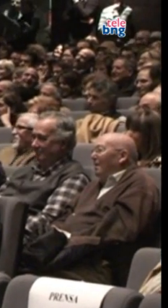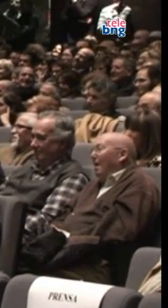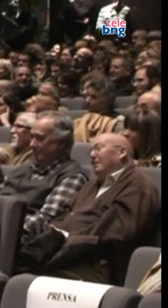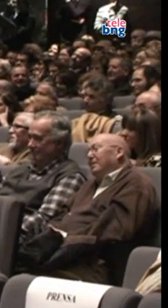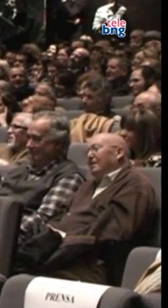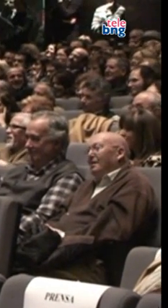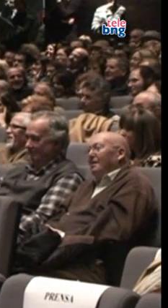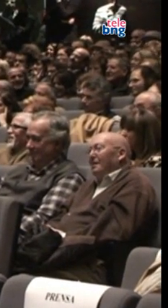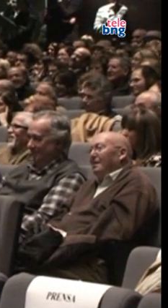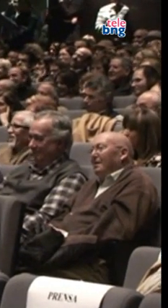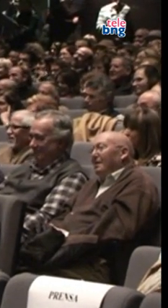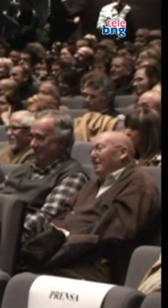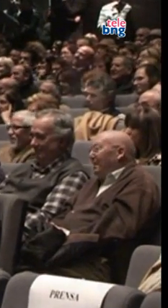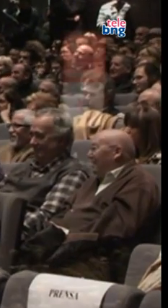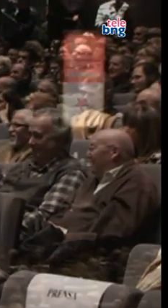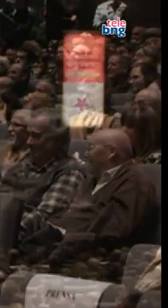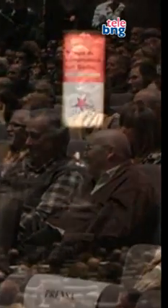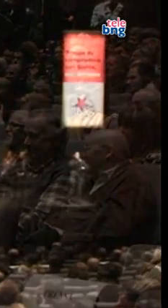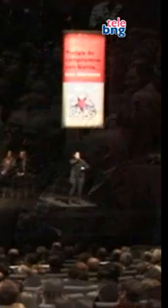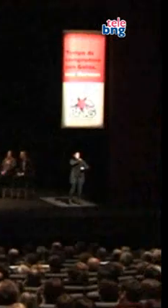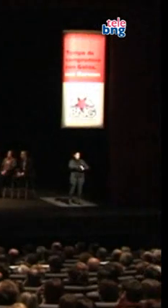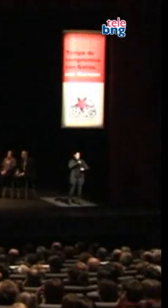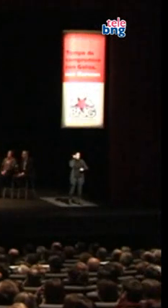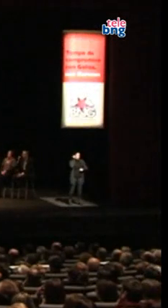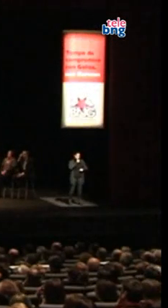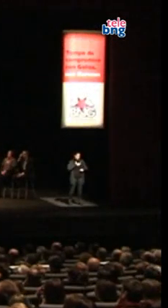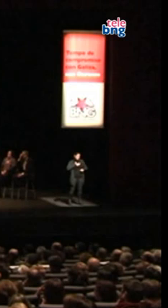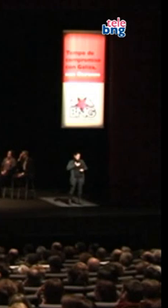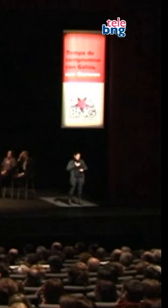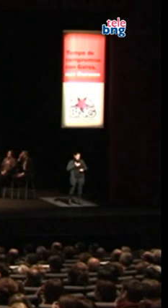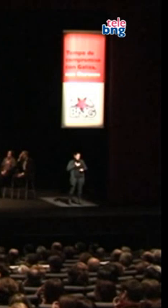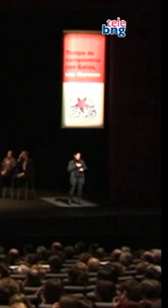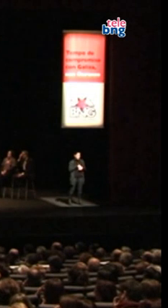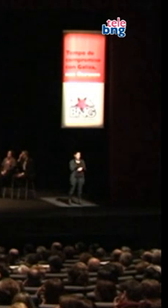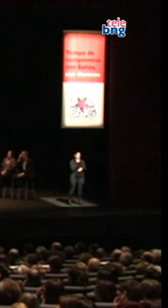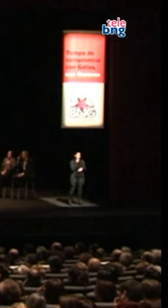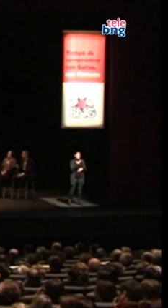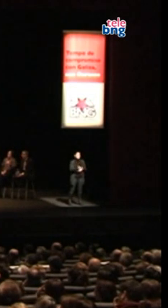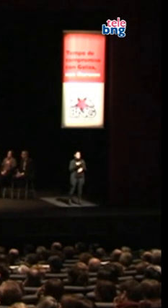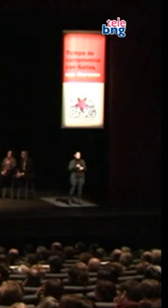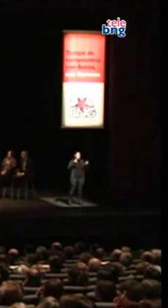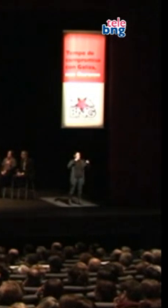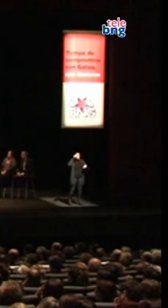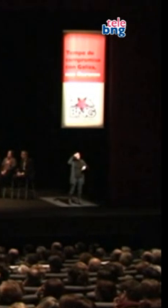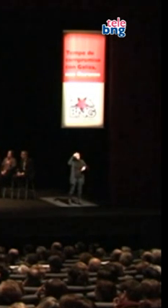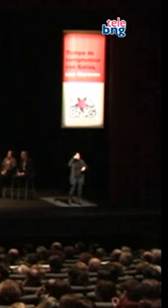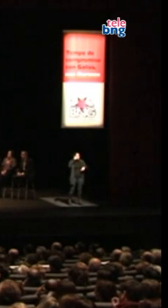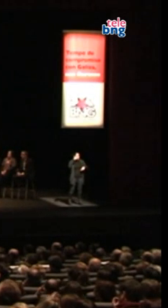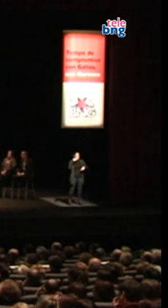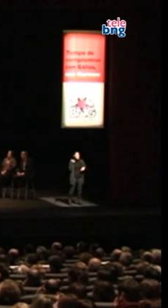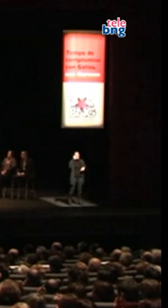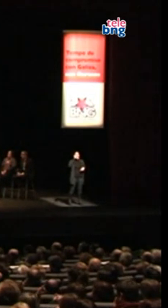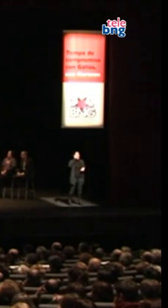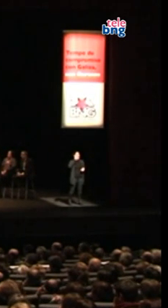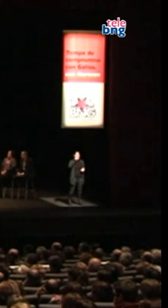ourensáns somos unha parte indisociable da historia política desta cidade. Desde Alexandre Bóveda aos que exercemos